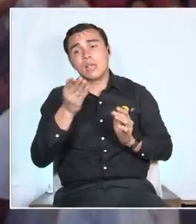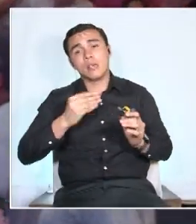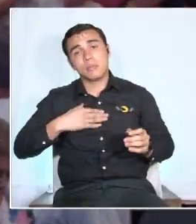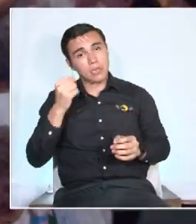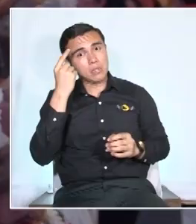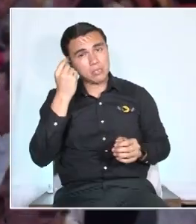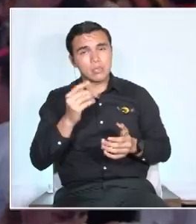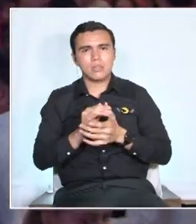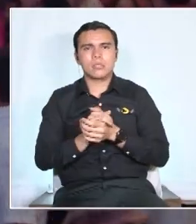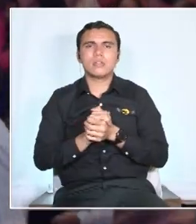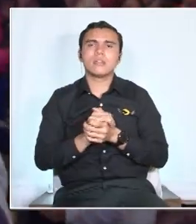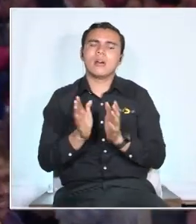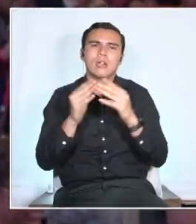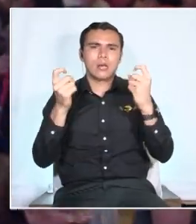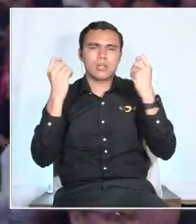que entender, aleluya.